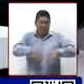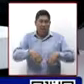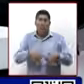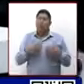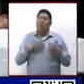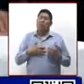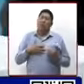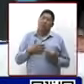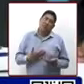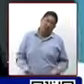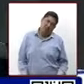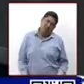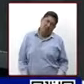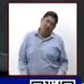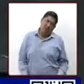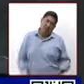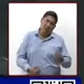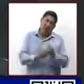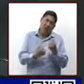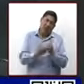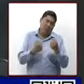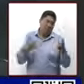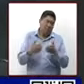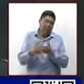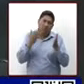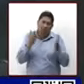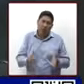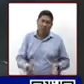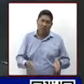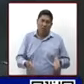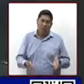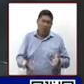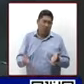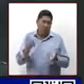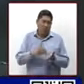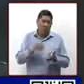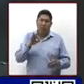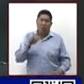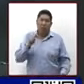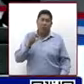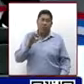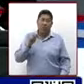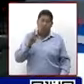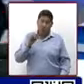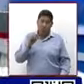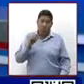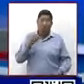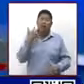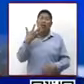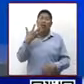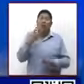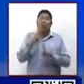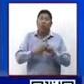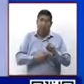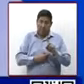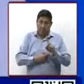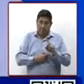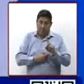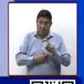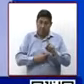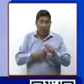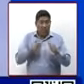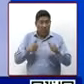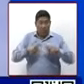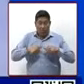claro. Por favor, que los vecinos también colaboren un poco para que Facundo vuelva con su familia. 5 meses ya lleva la búsqueda. Van